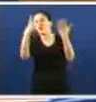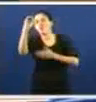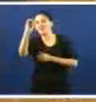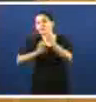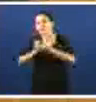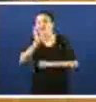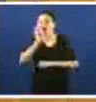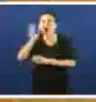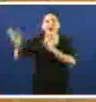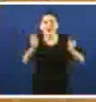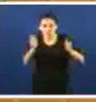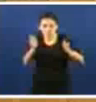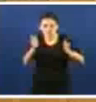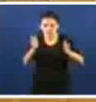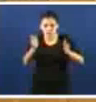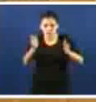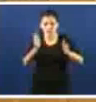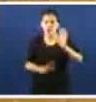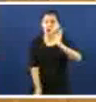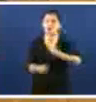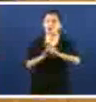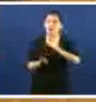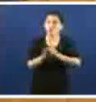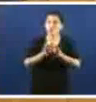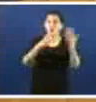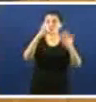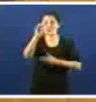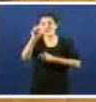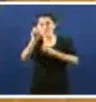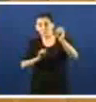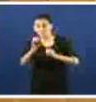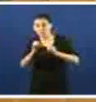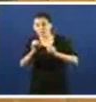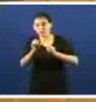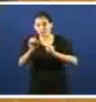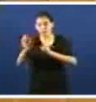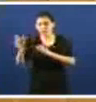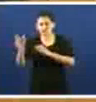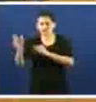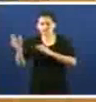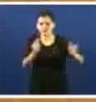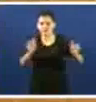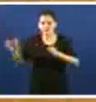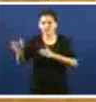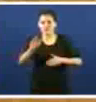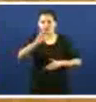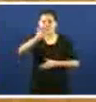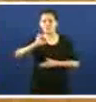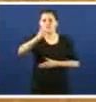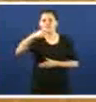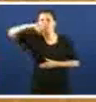New Deal. E chegou, seguiu sendo 80% incluso nos tempos de Eisenhower. E non era o Estado